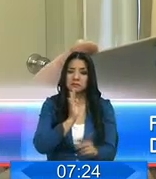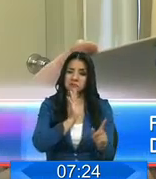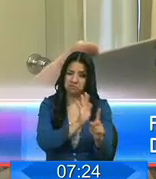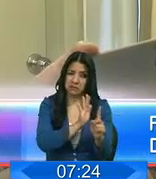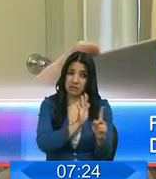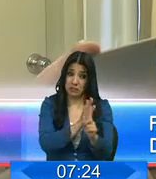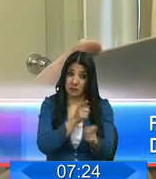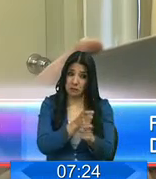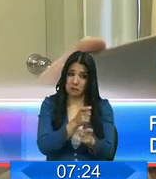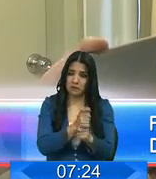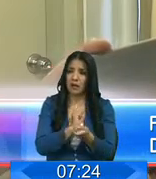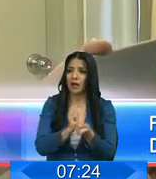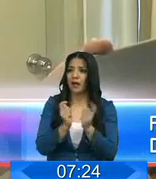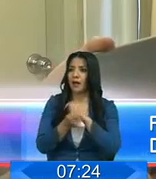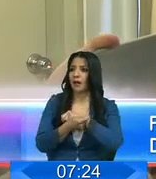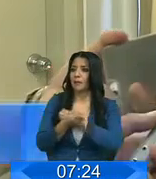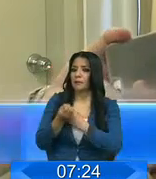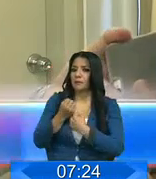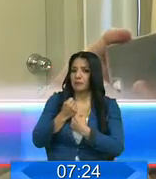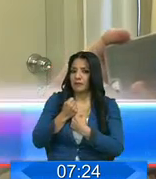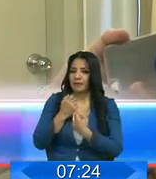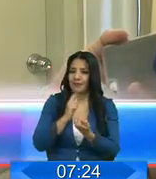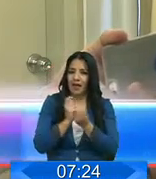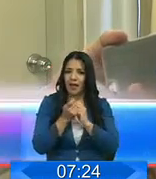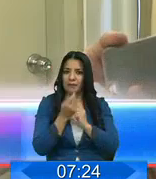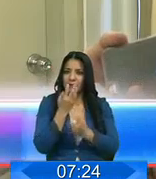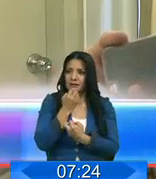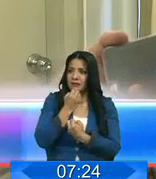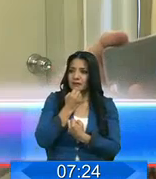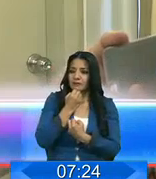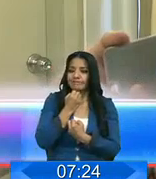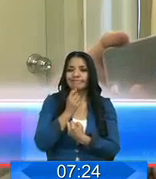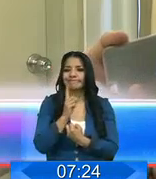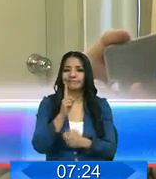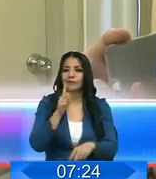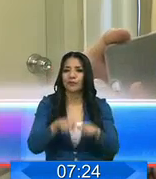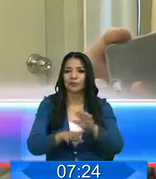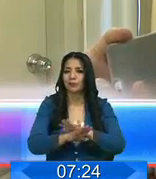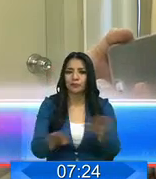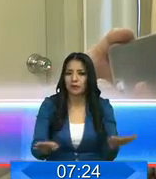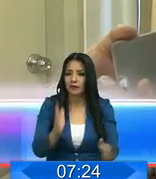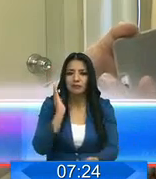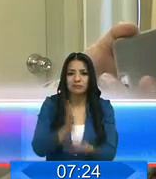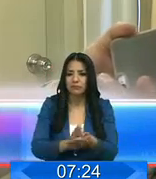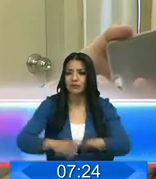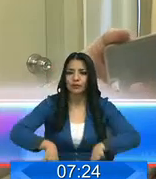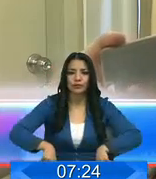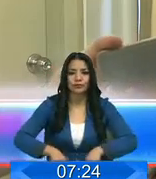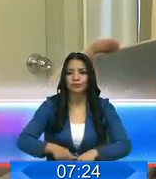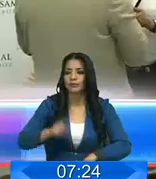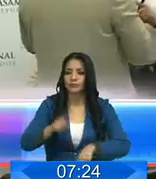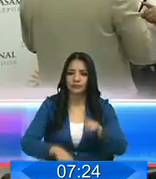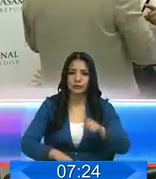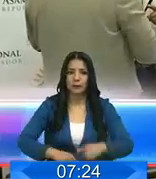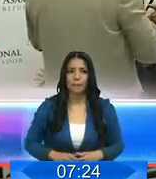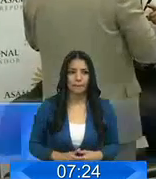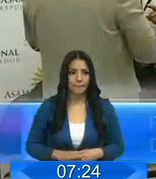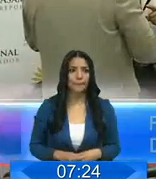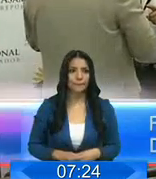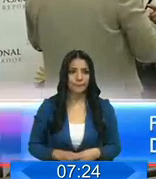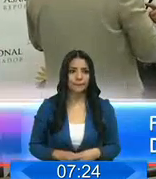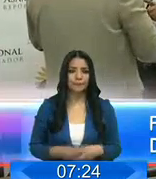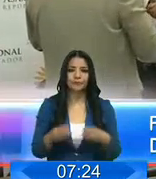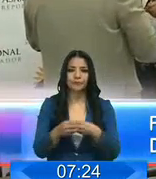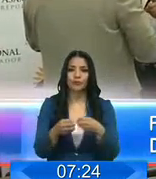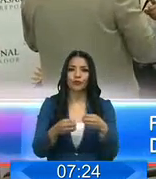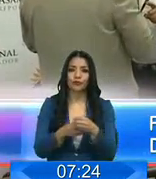han cambiado de versión, así con esas actitudes no vamos a poder combatir esas malas prácticas. Desde el despacho del